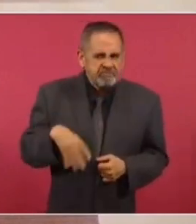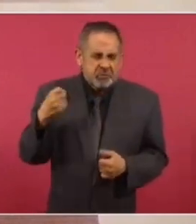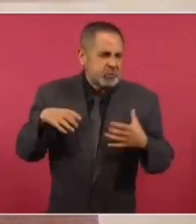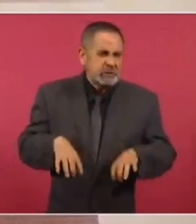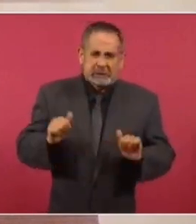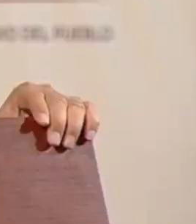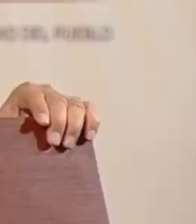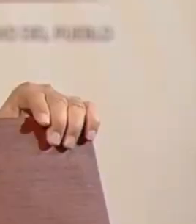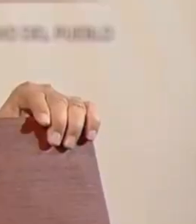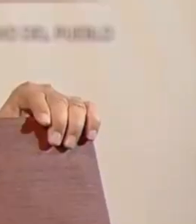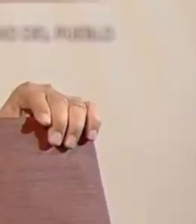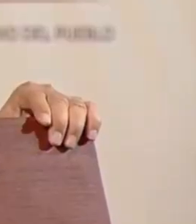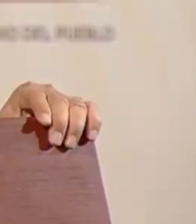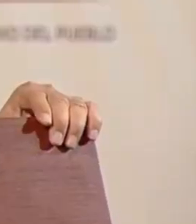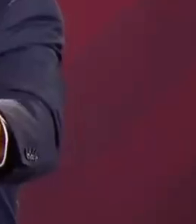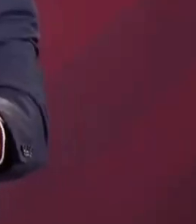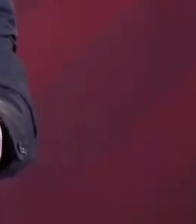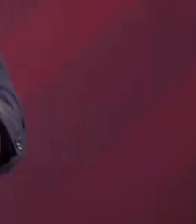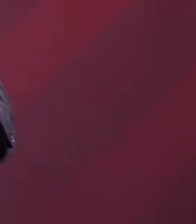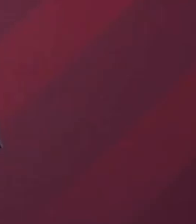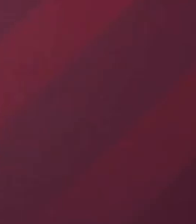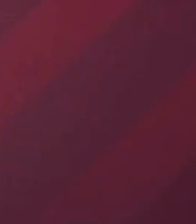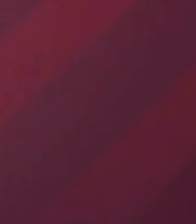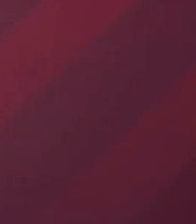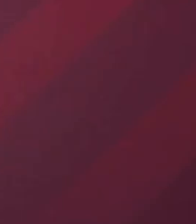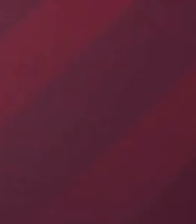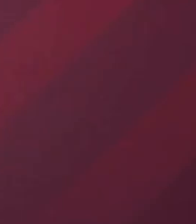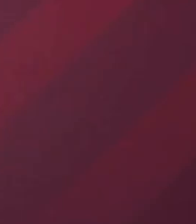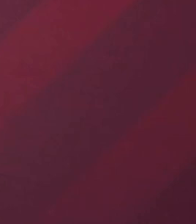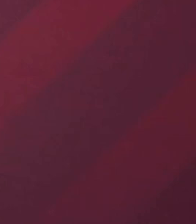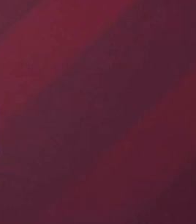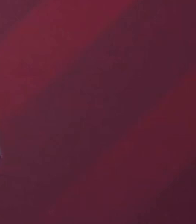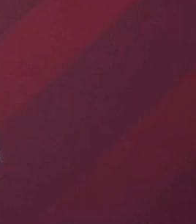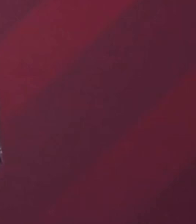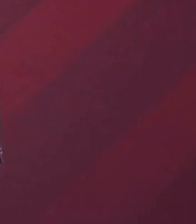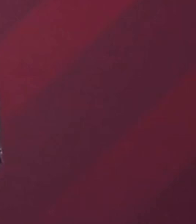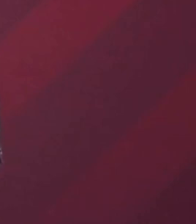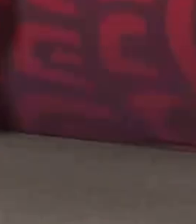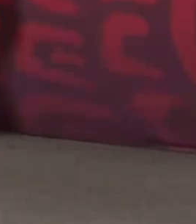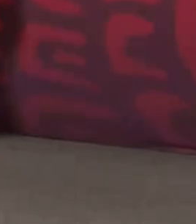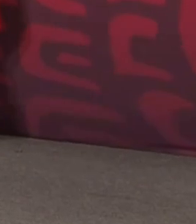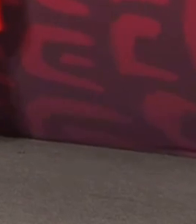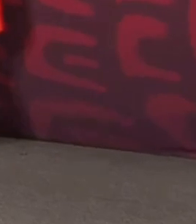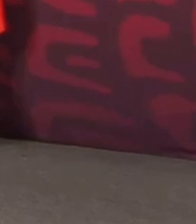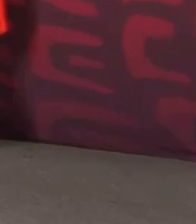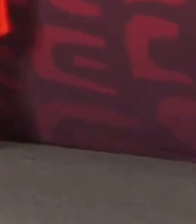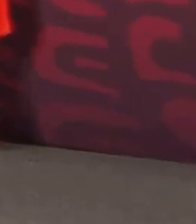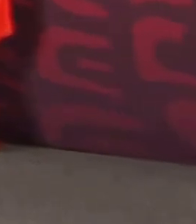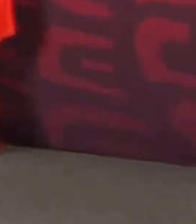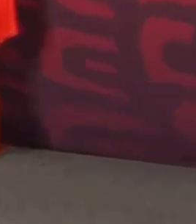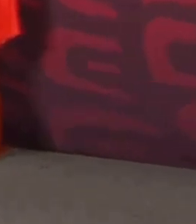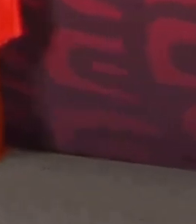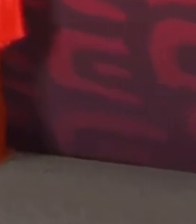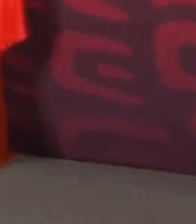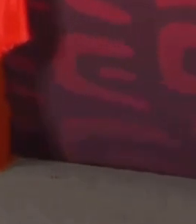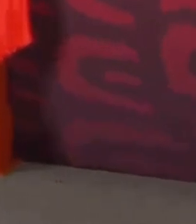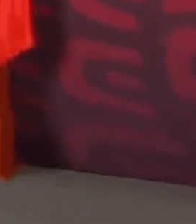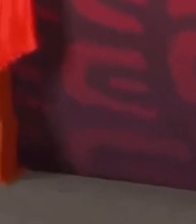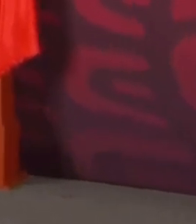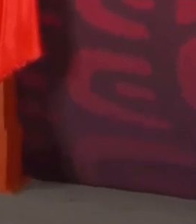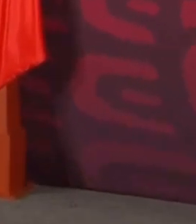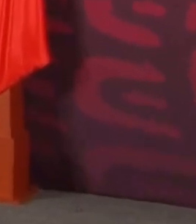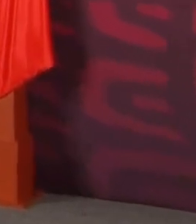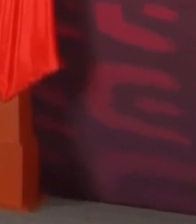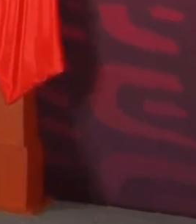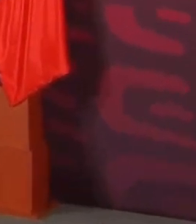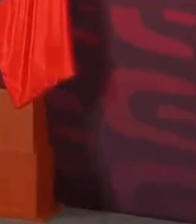ventajosos yo pienso que lo mejor es que en septiembre que